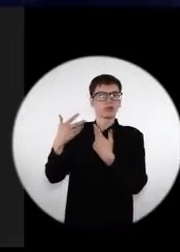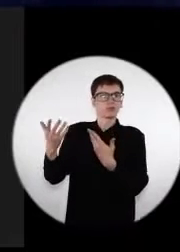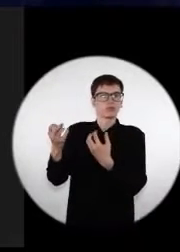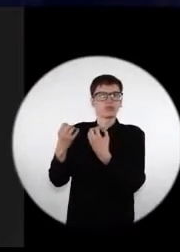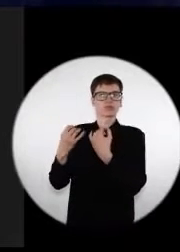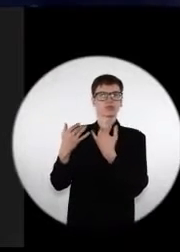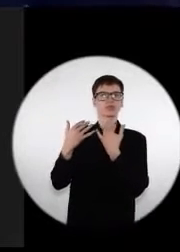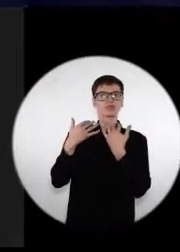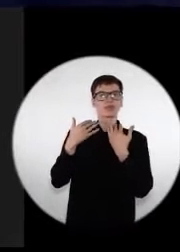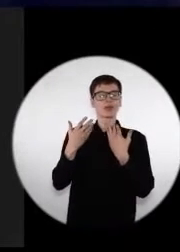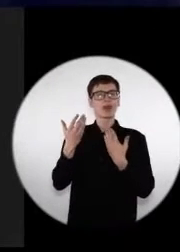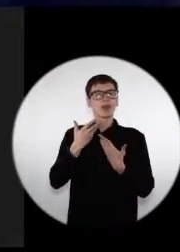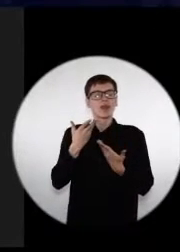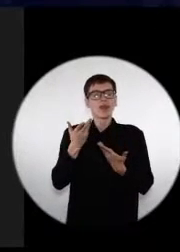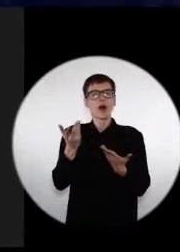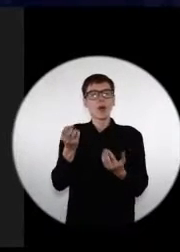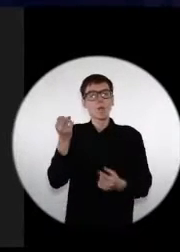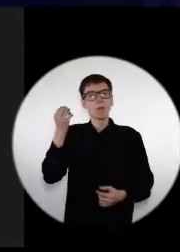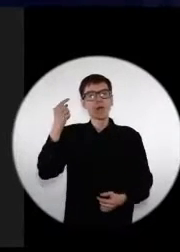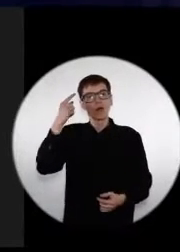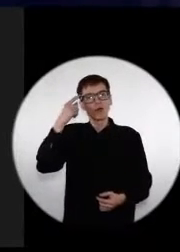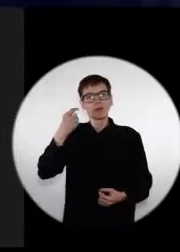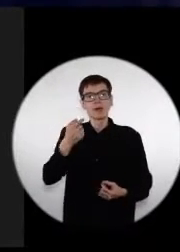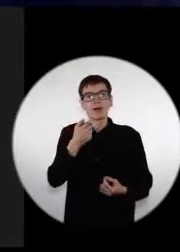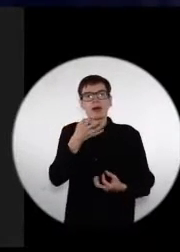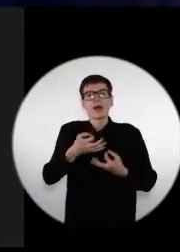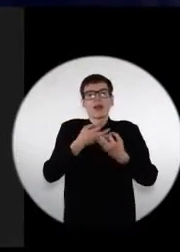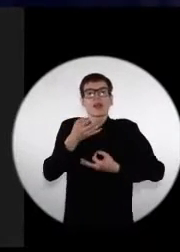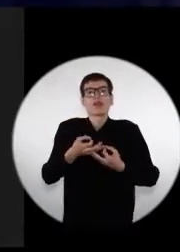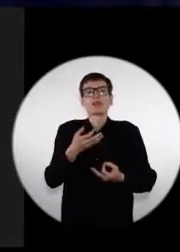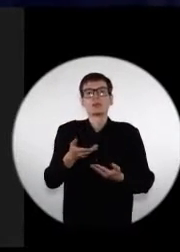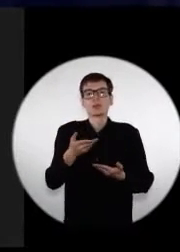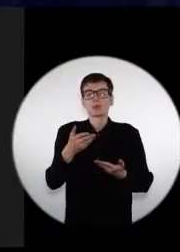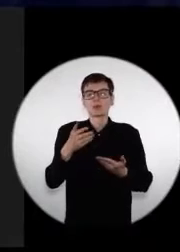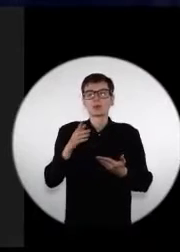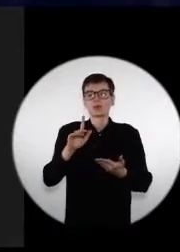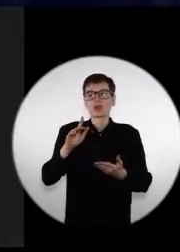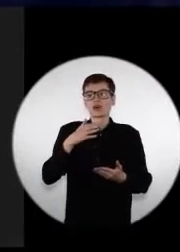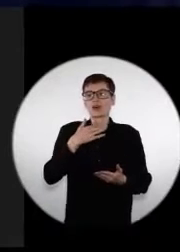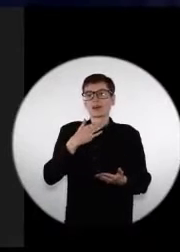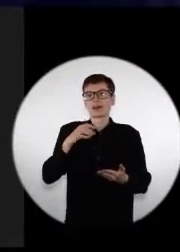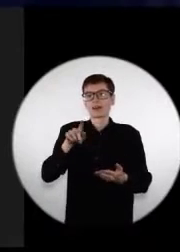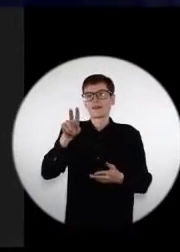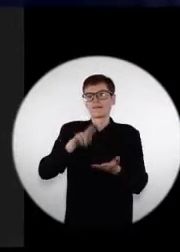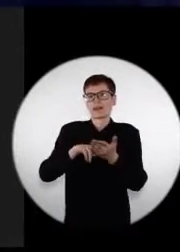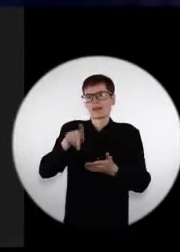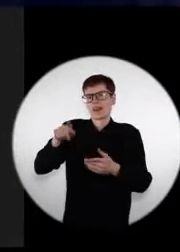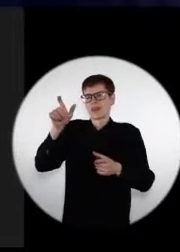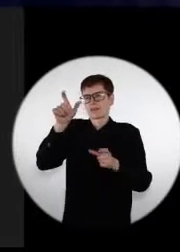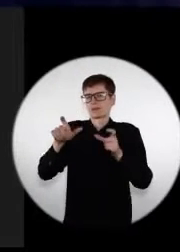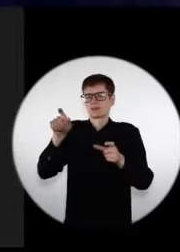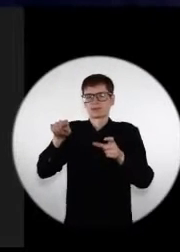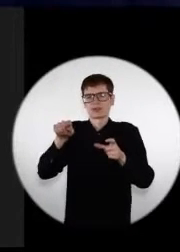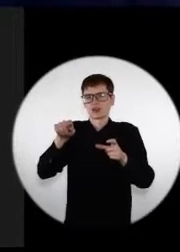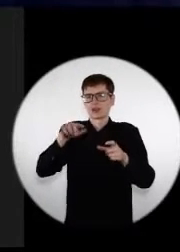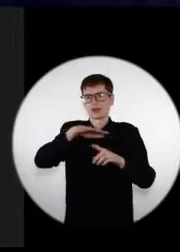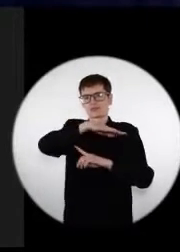autos cuestionado de libros mientras almuerza y te meten este discurso así como de la gente triunfadora